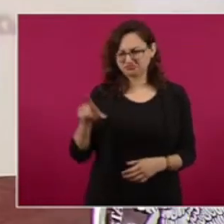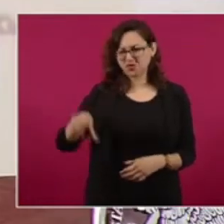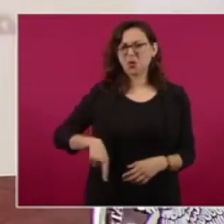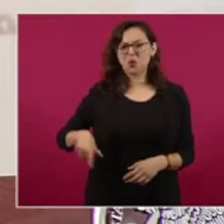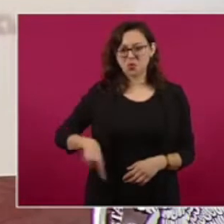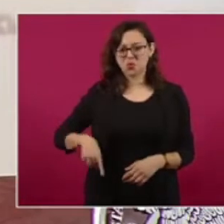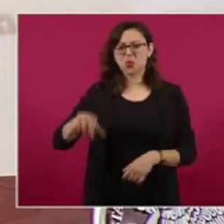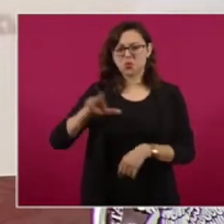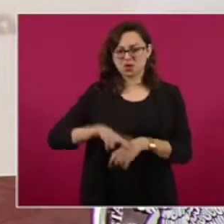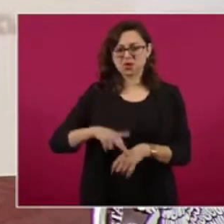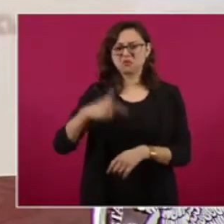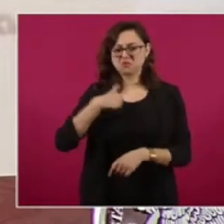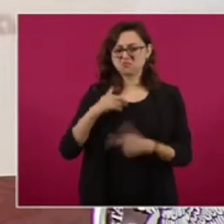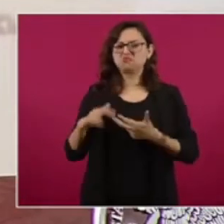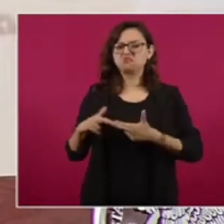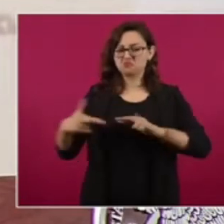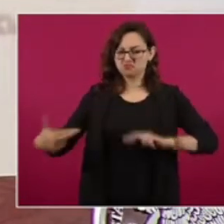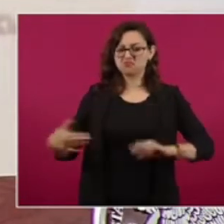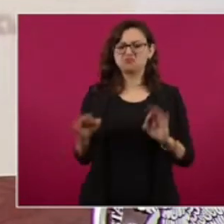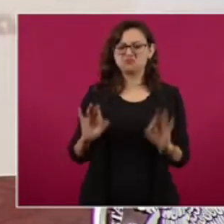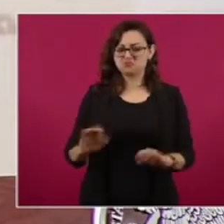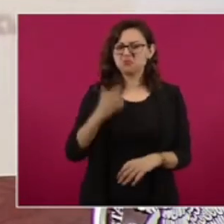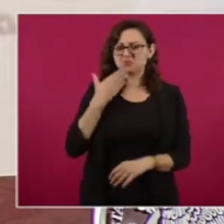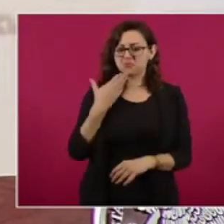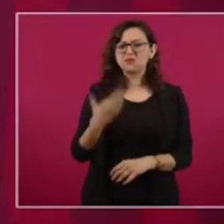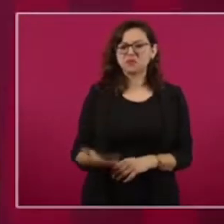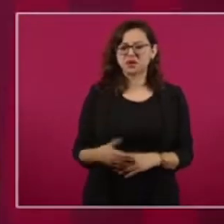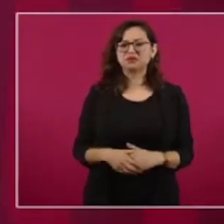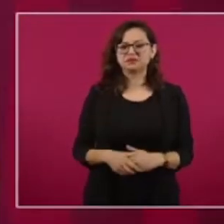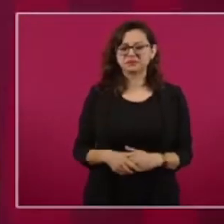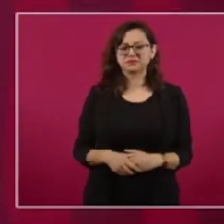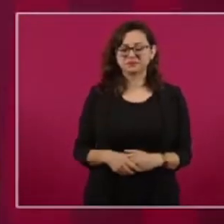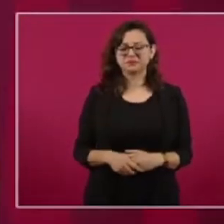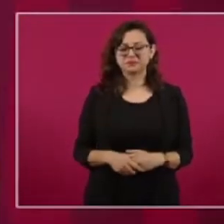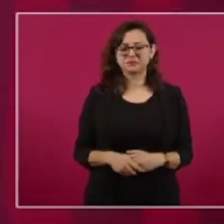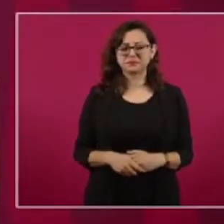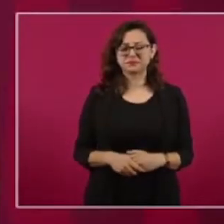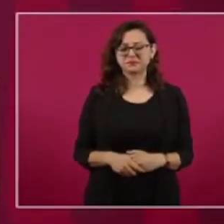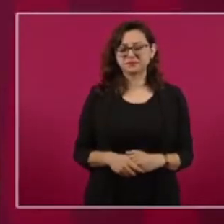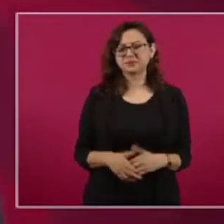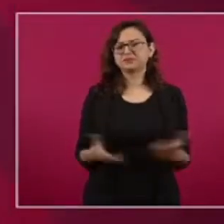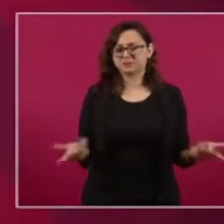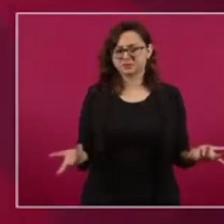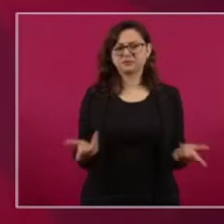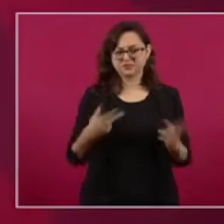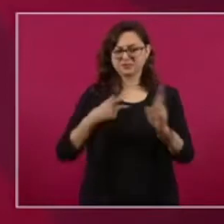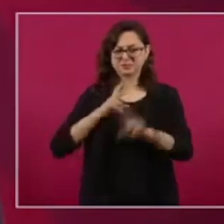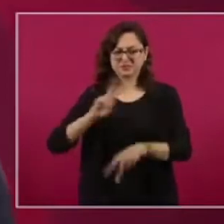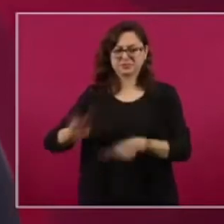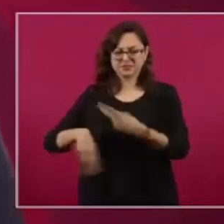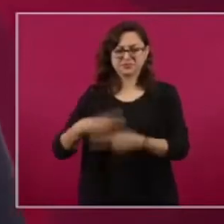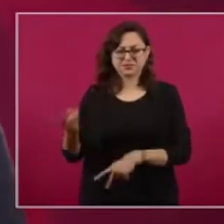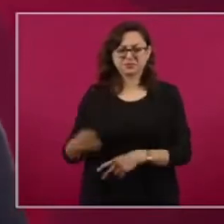gobernador de Querétaro, con el gobernador Curi. Sí. Entonces, sí vamos a ir.